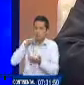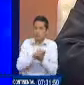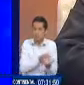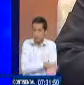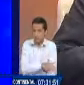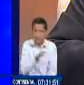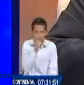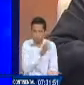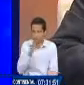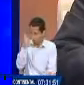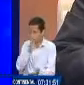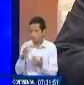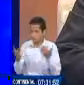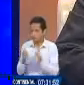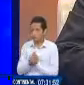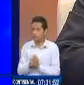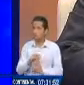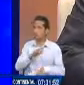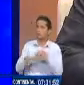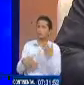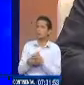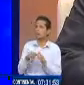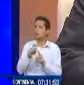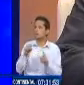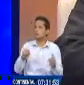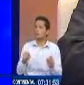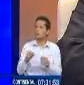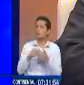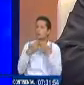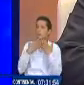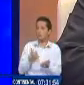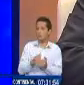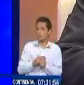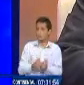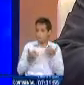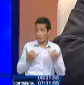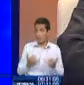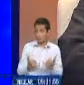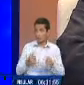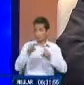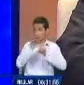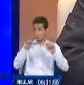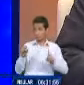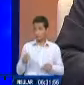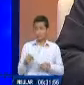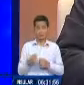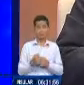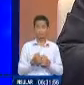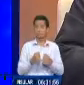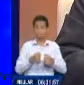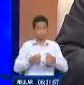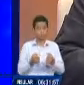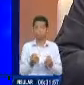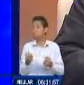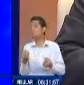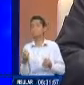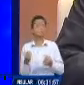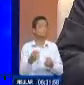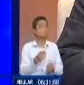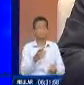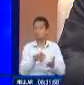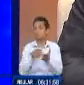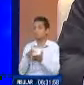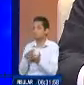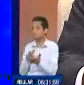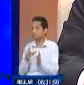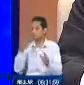planes de exploración etcétera pero un sistema de entrega de concesiones adecuado hoy por hoy tenemos un sistema de subasta y remate que tiene coherencia siempre